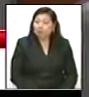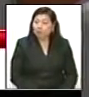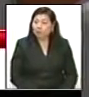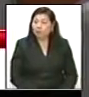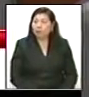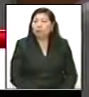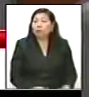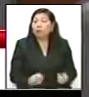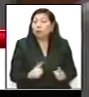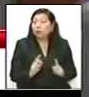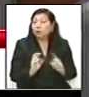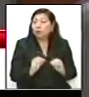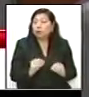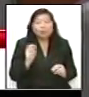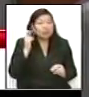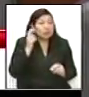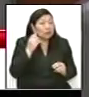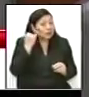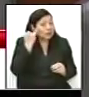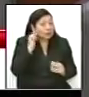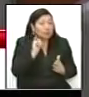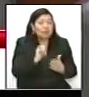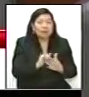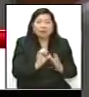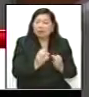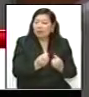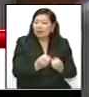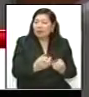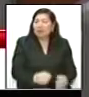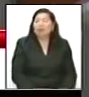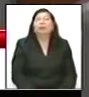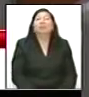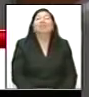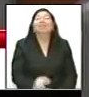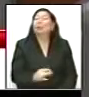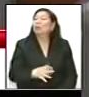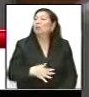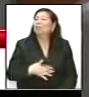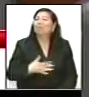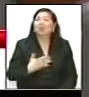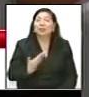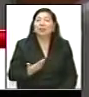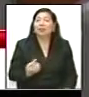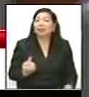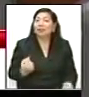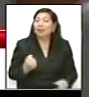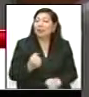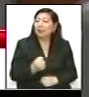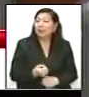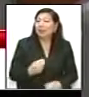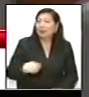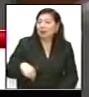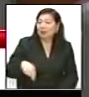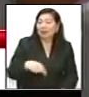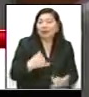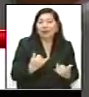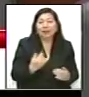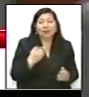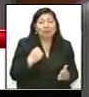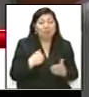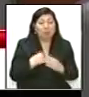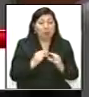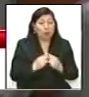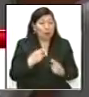que desde el punto de vista político y ideológico, muchos no puedan contra nosotros, aquí los del Frente